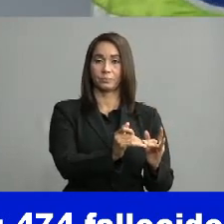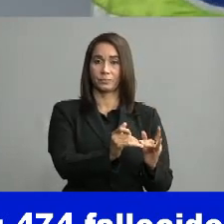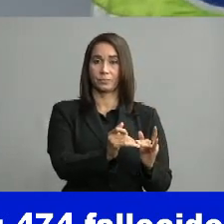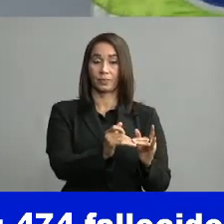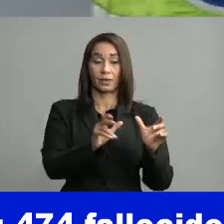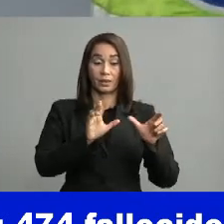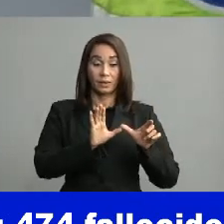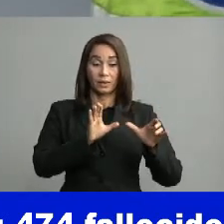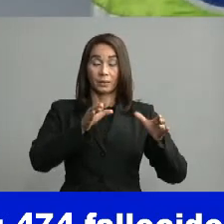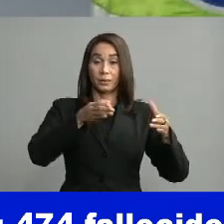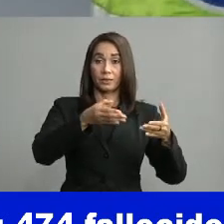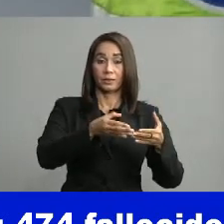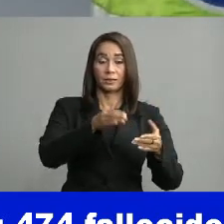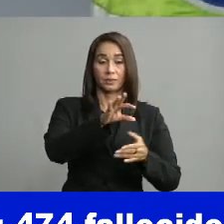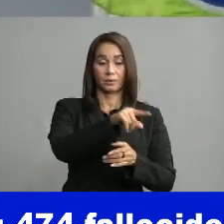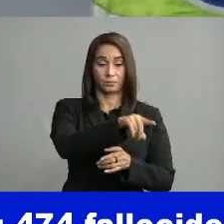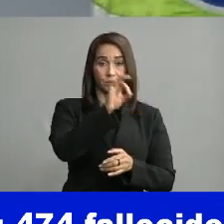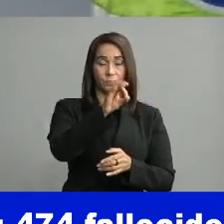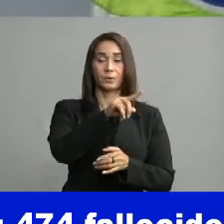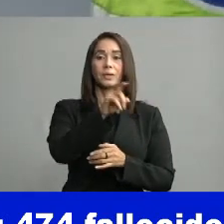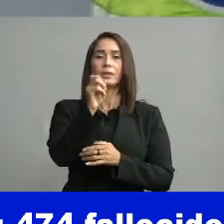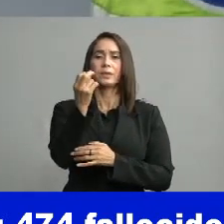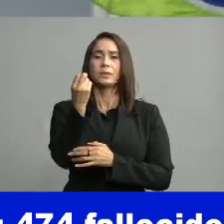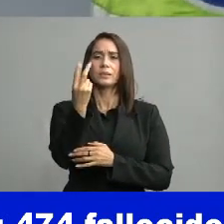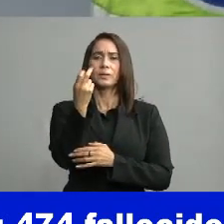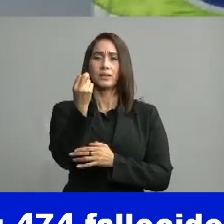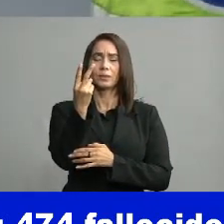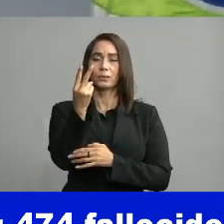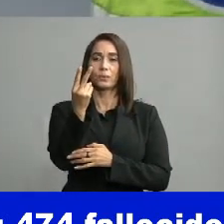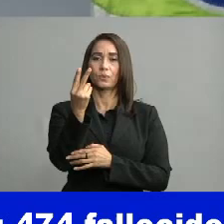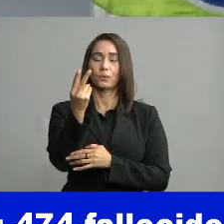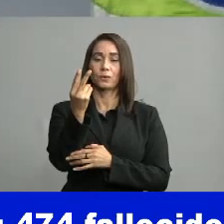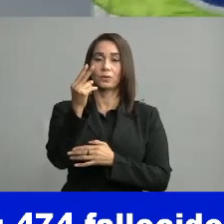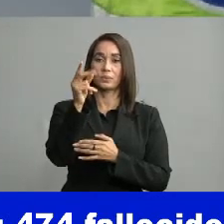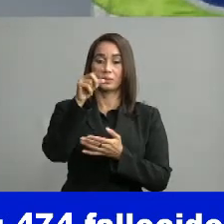de los cuales 112, es decir, el